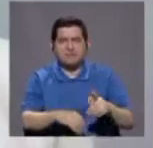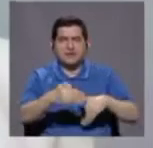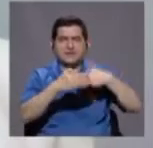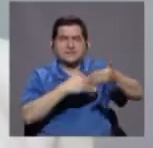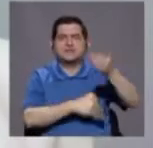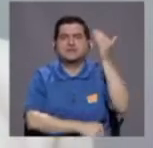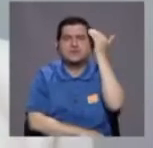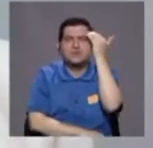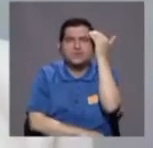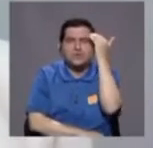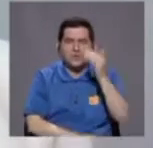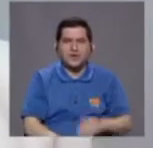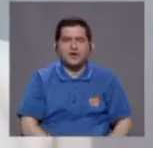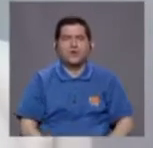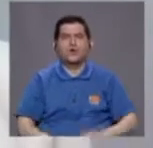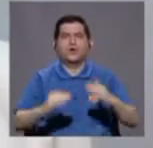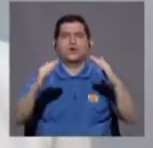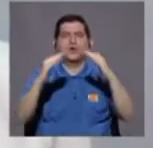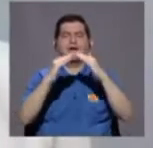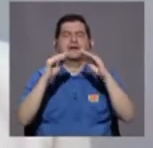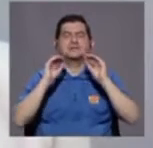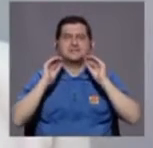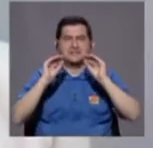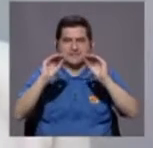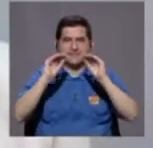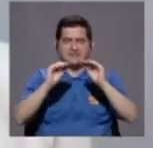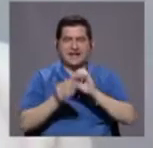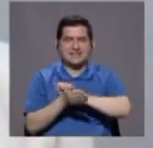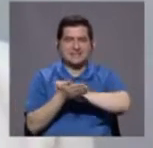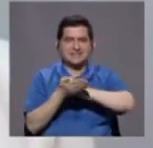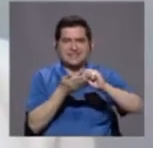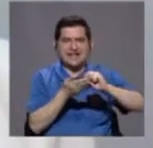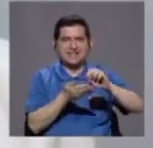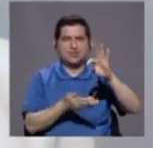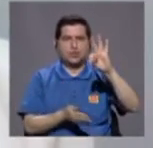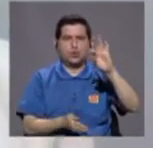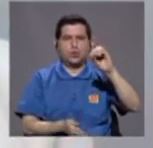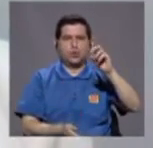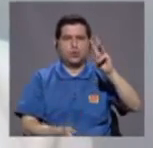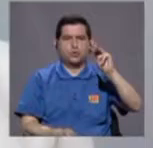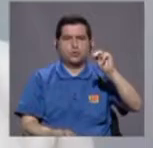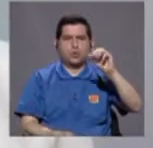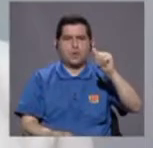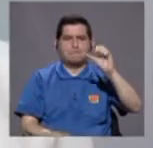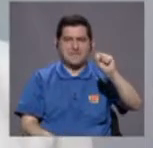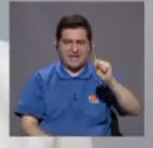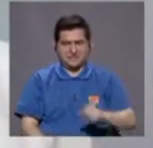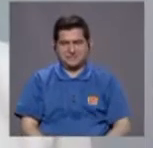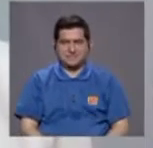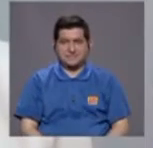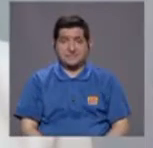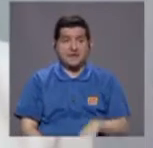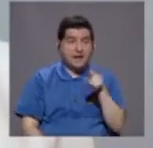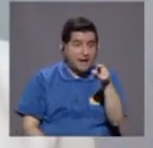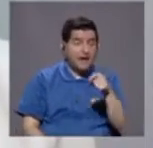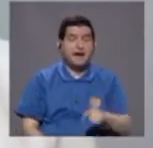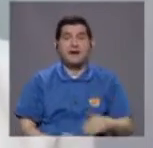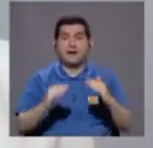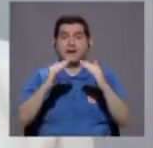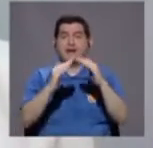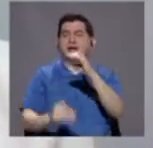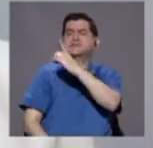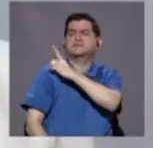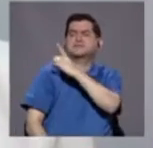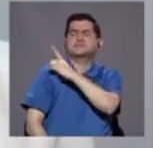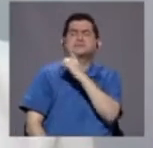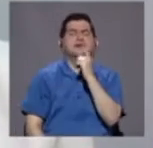conocido como la Casa de Enseñanza de Santo Tomás, y precisamente para dirigir esa casa es